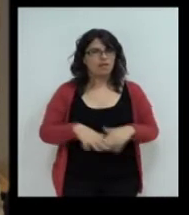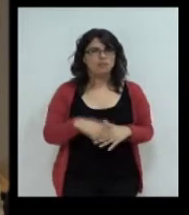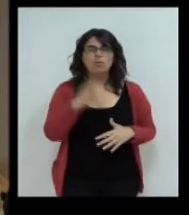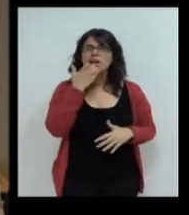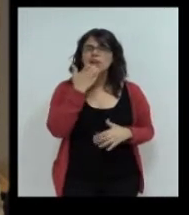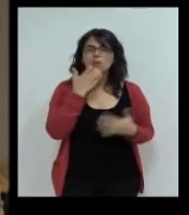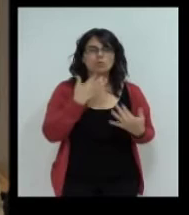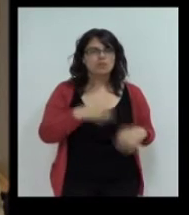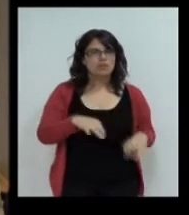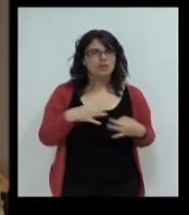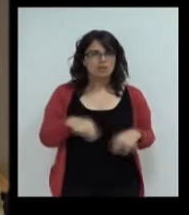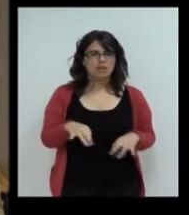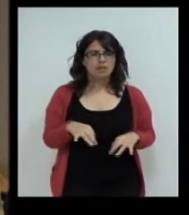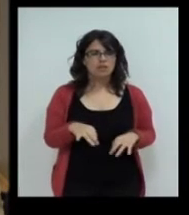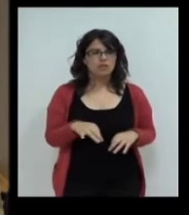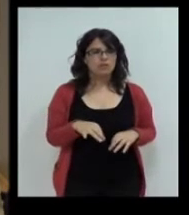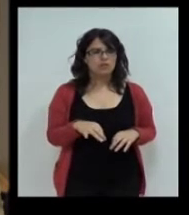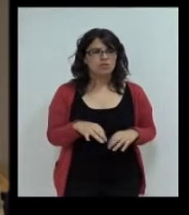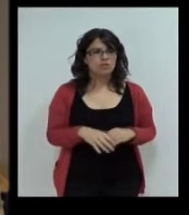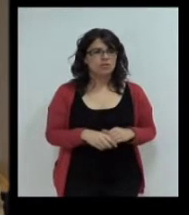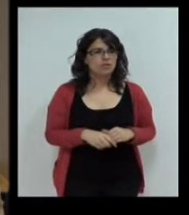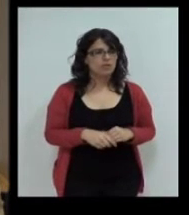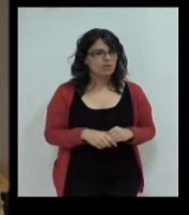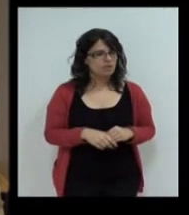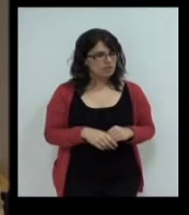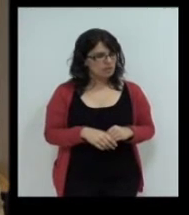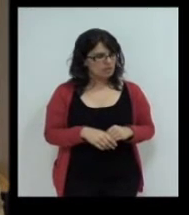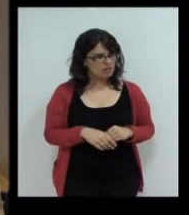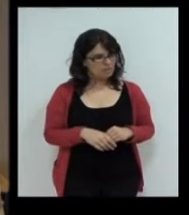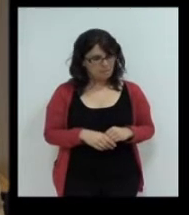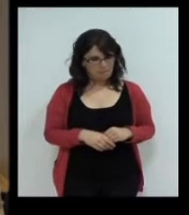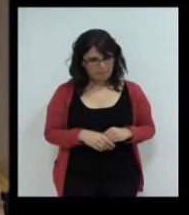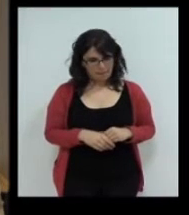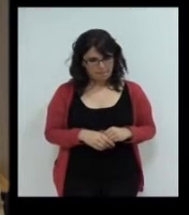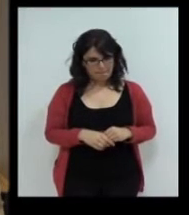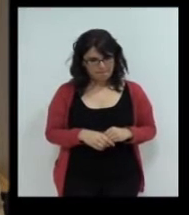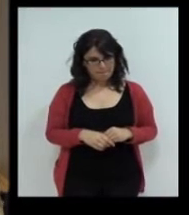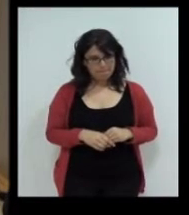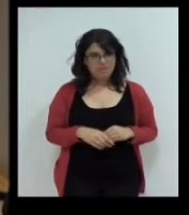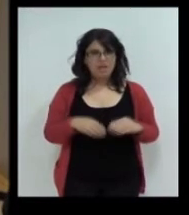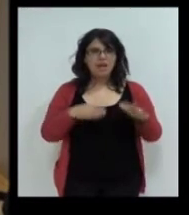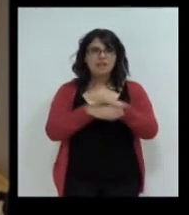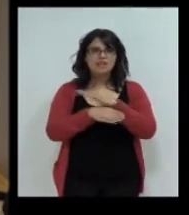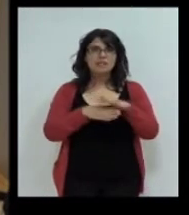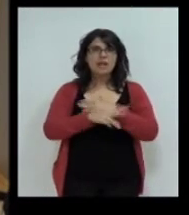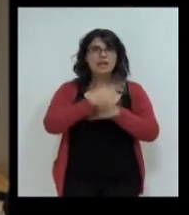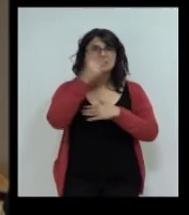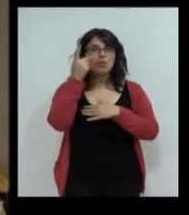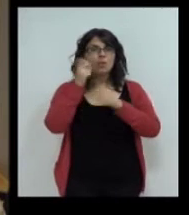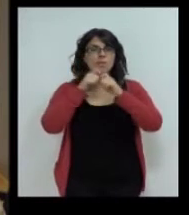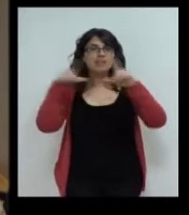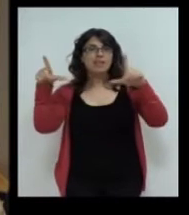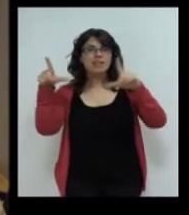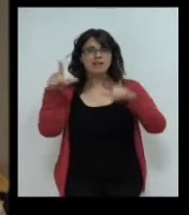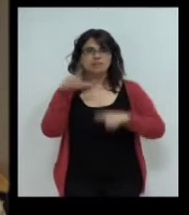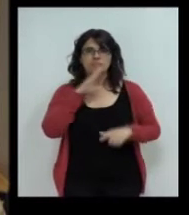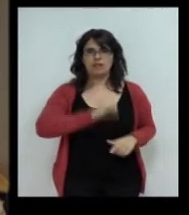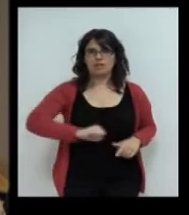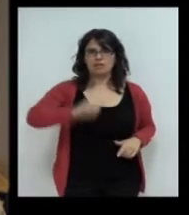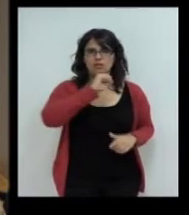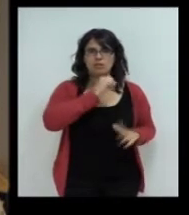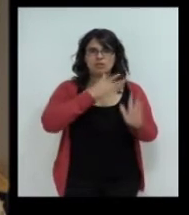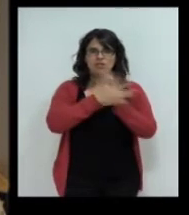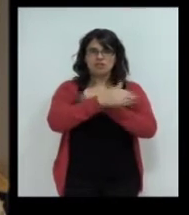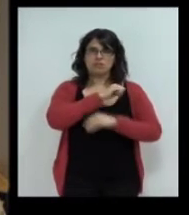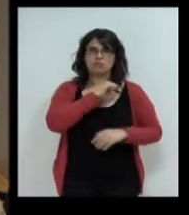las segundas pantallas que tú, Ángel, señalabas hace un momento. Para accesibilidad, las segundas pantallas es una cosa maravillosa, porque es